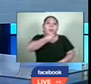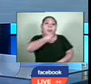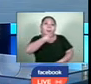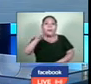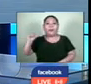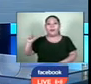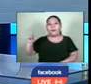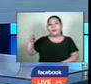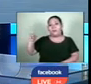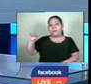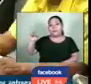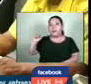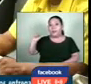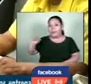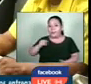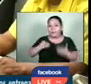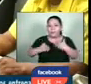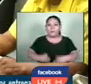amplía.